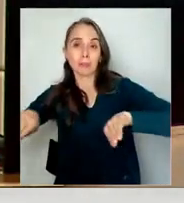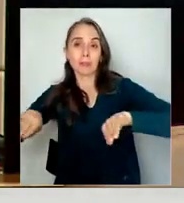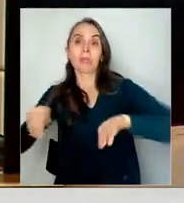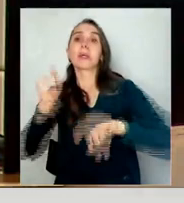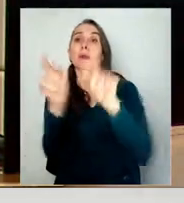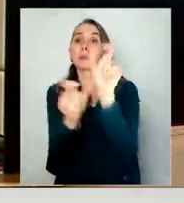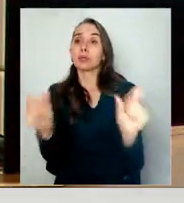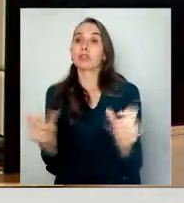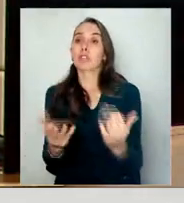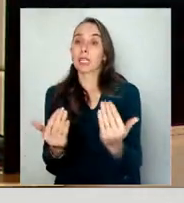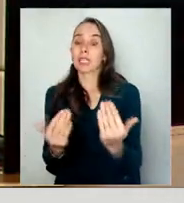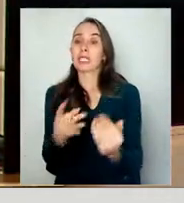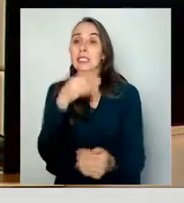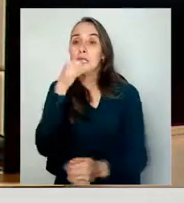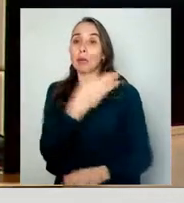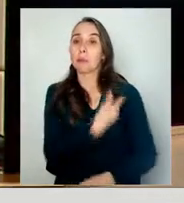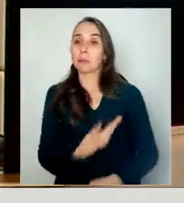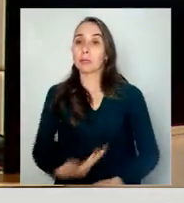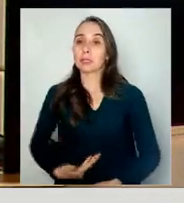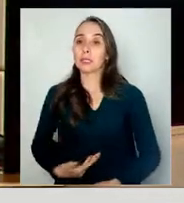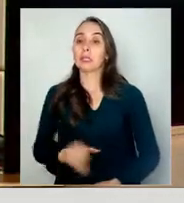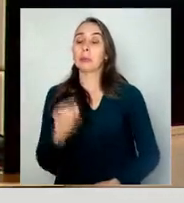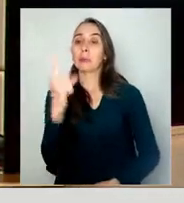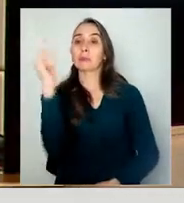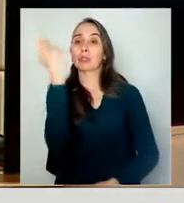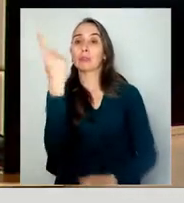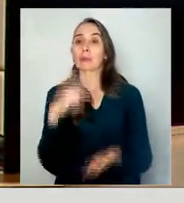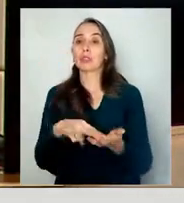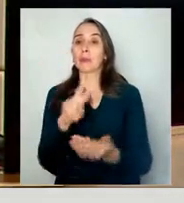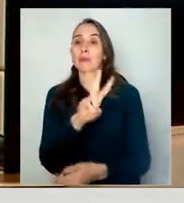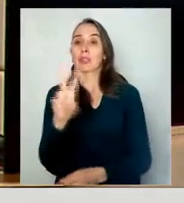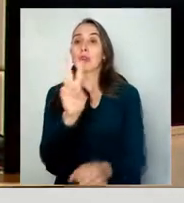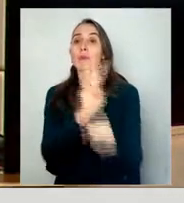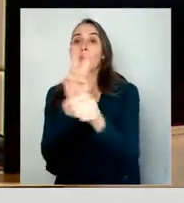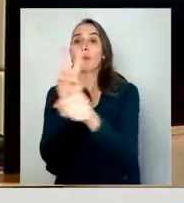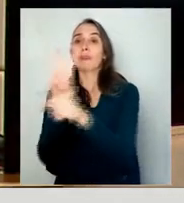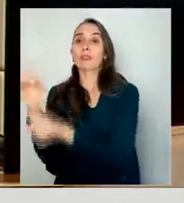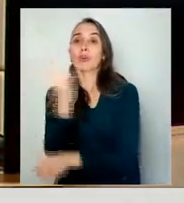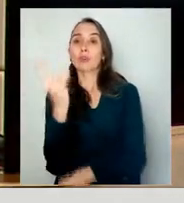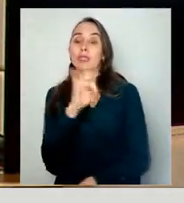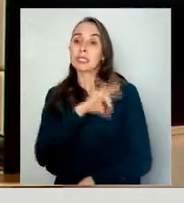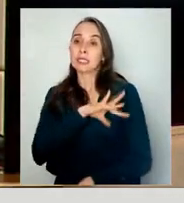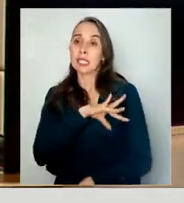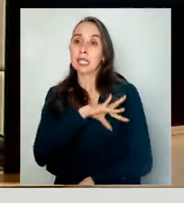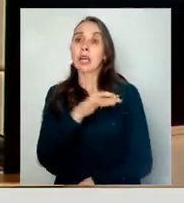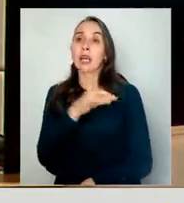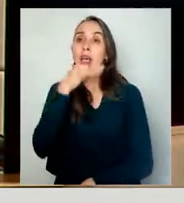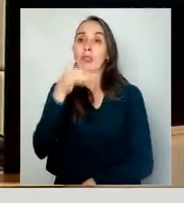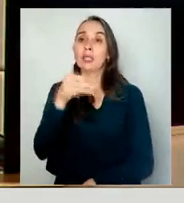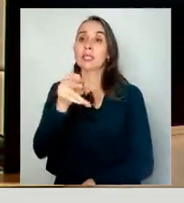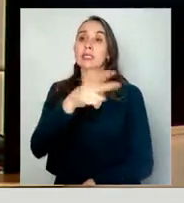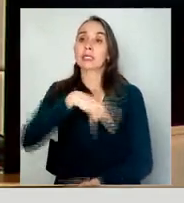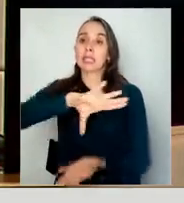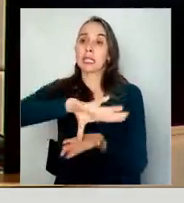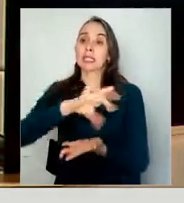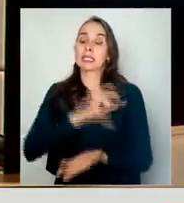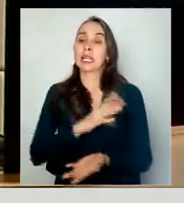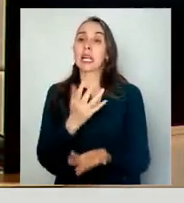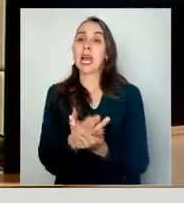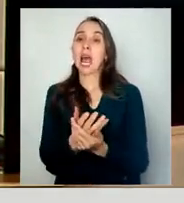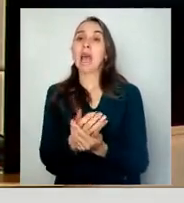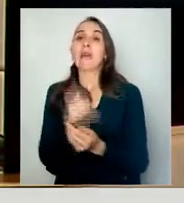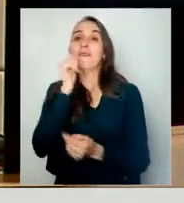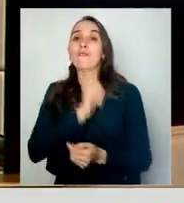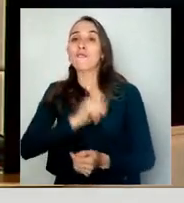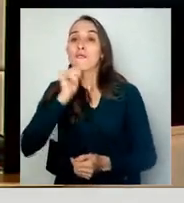presidente el uno de septiembre de 2022 académicos de la Universidad de chile indicaban que en nuestro país existe una escasez de más de